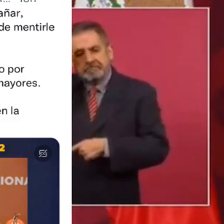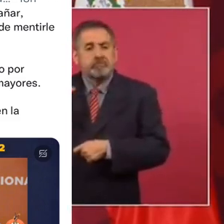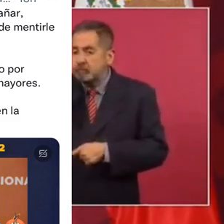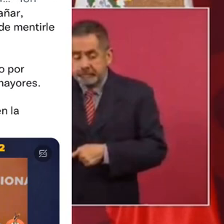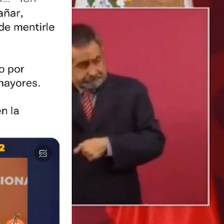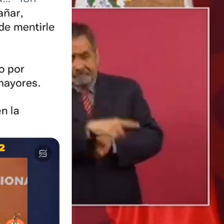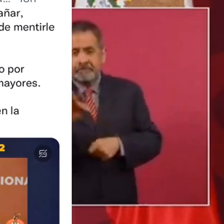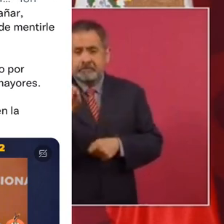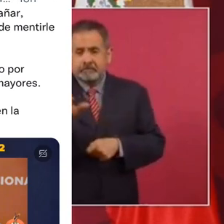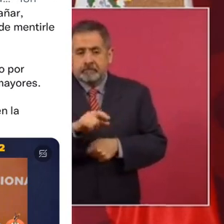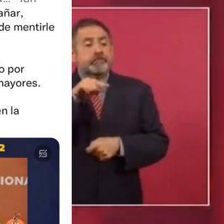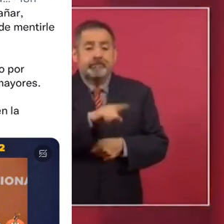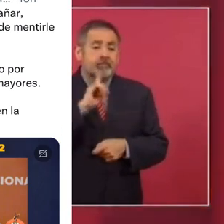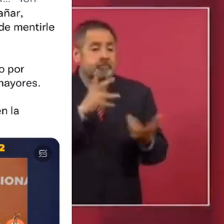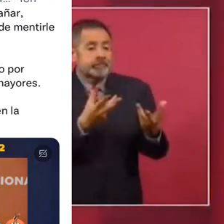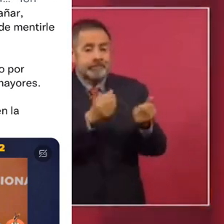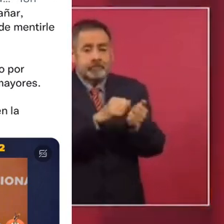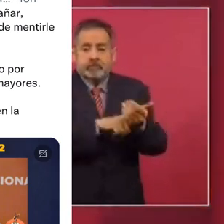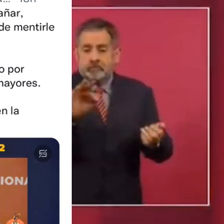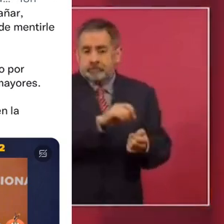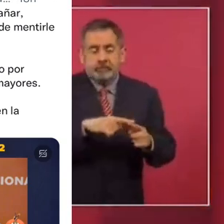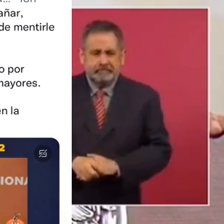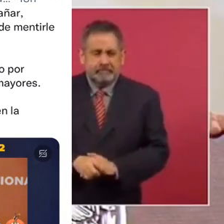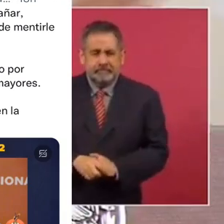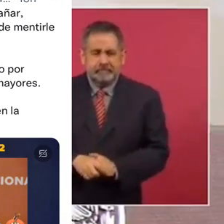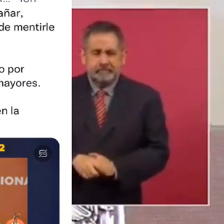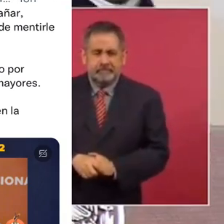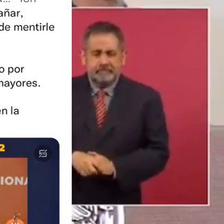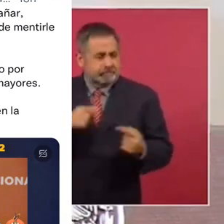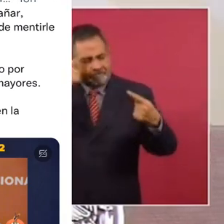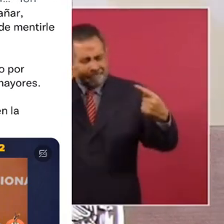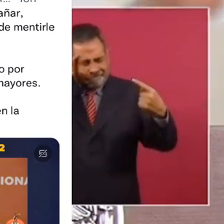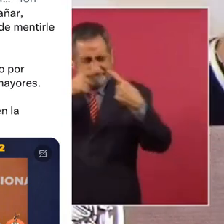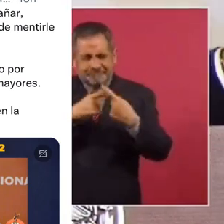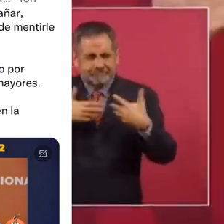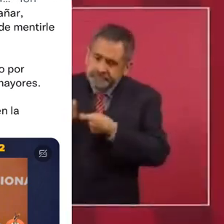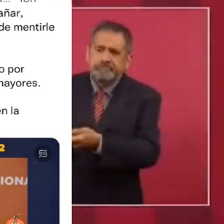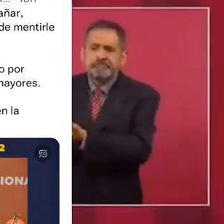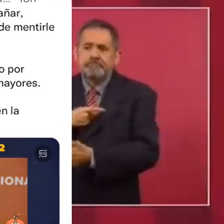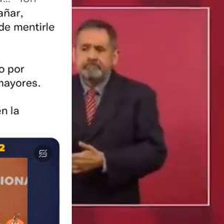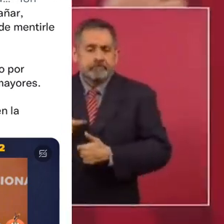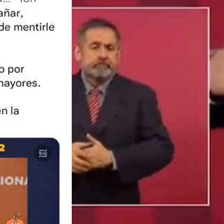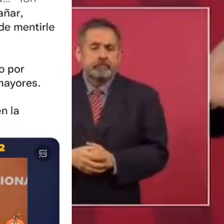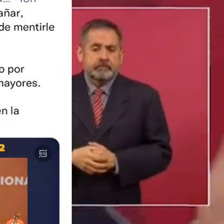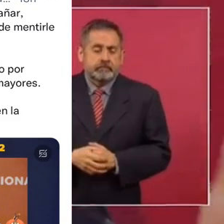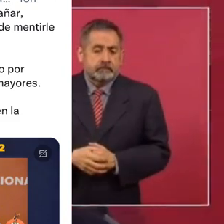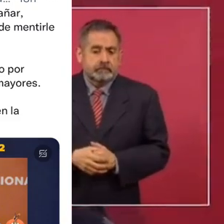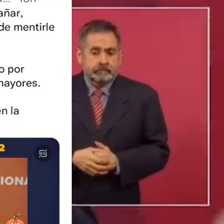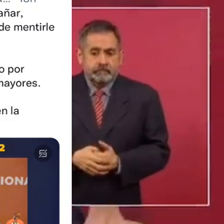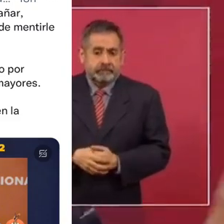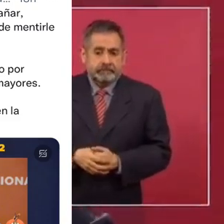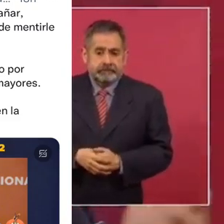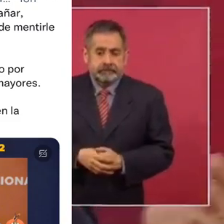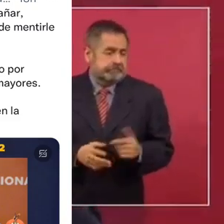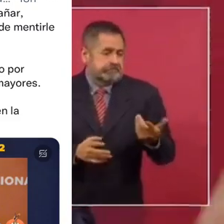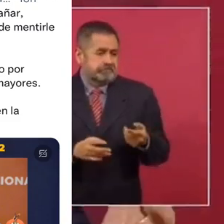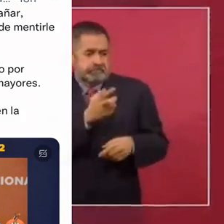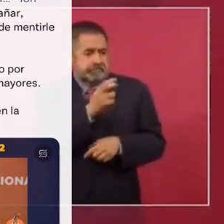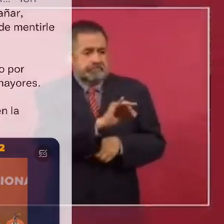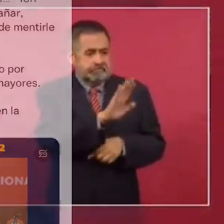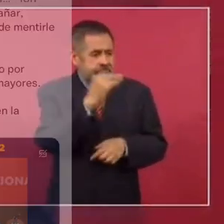Fox. Y ella trabajaba con Fox, la señora Xochitl Gálvez. No nos entendemos por eso. Pero no está mal que no